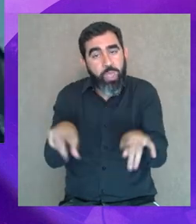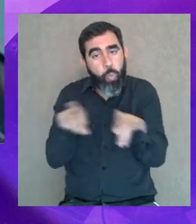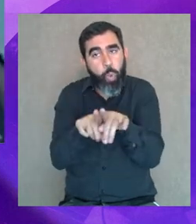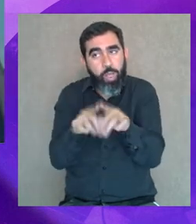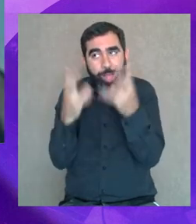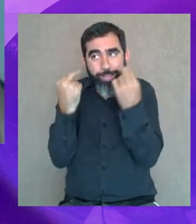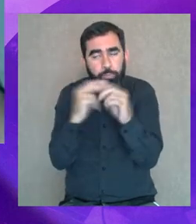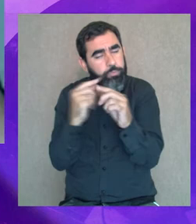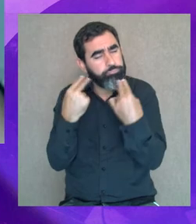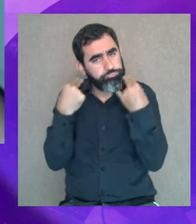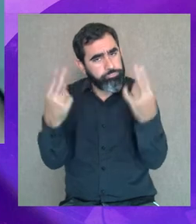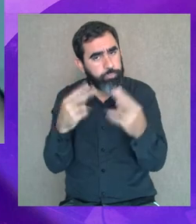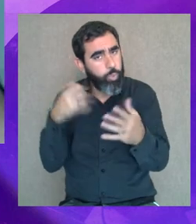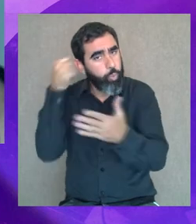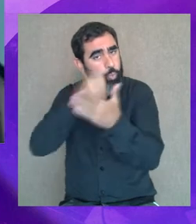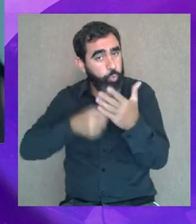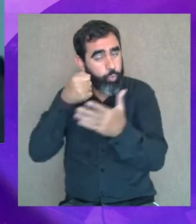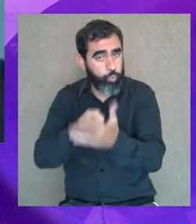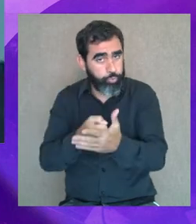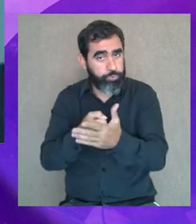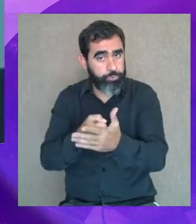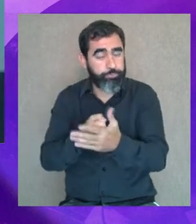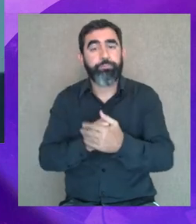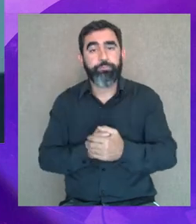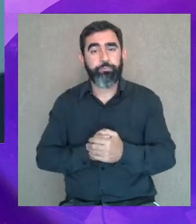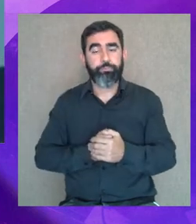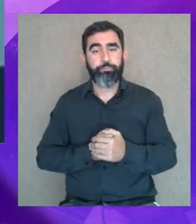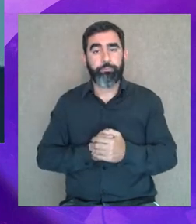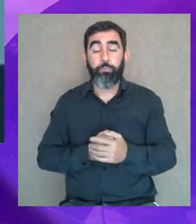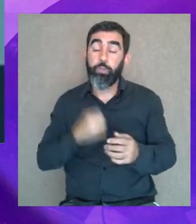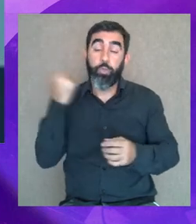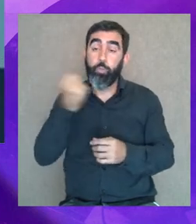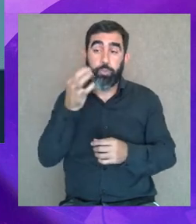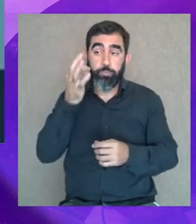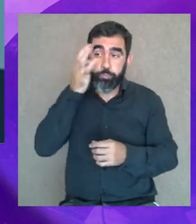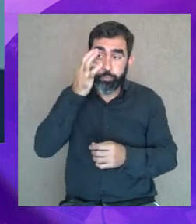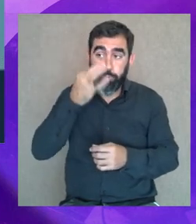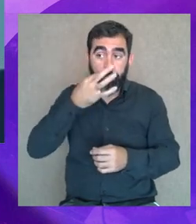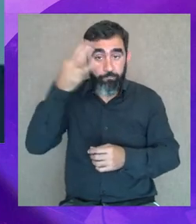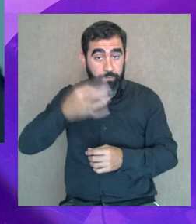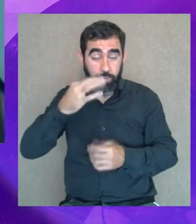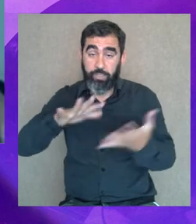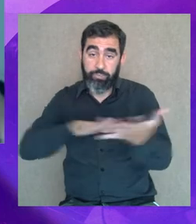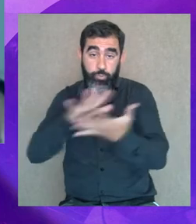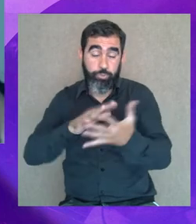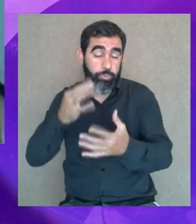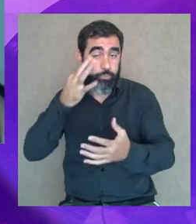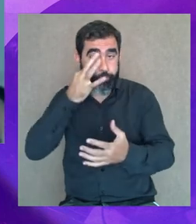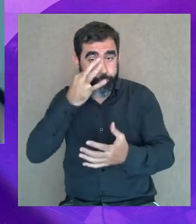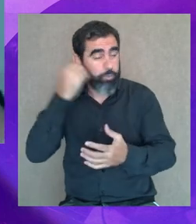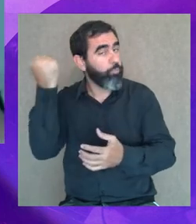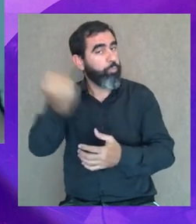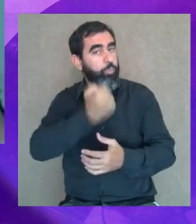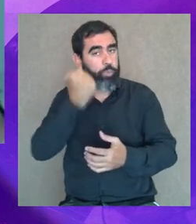y es necesario porque sino tampoco sabemos de qué estamos hablando sin nada testimonios de lo que realmente sucedió y